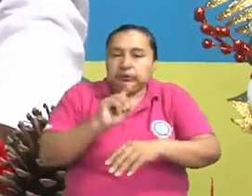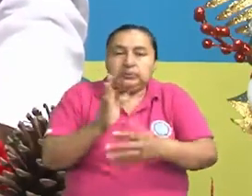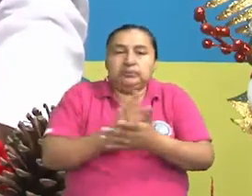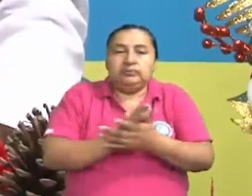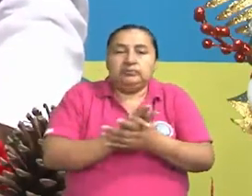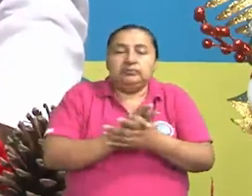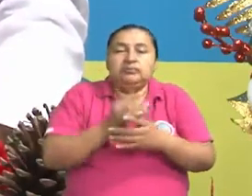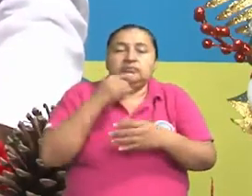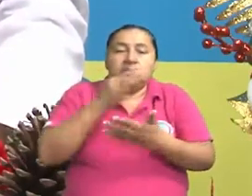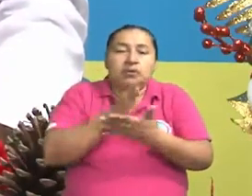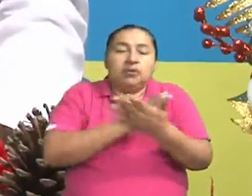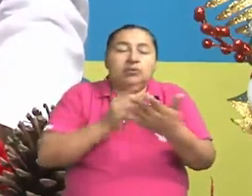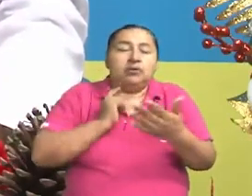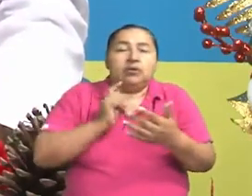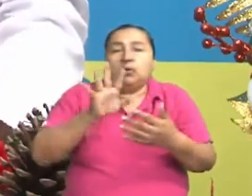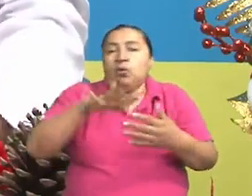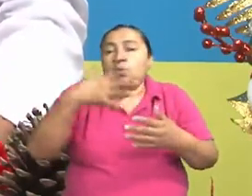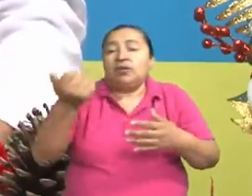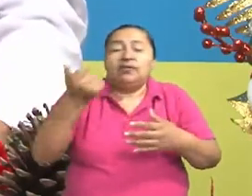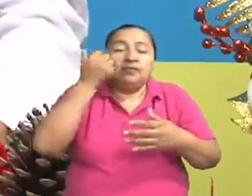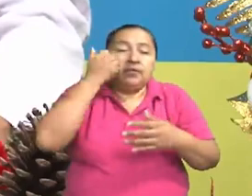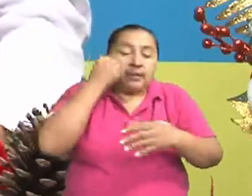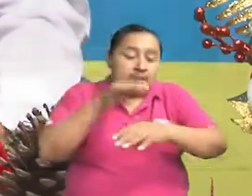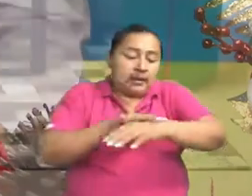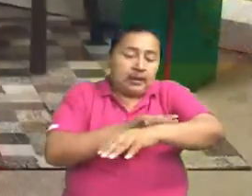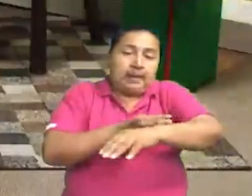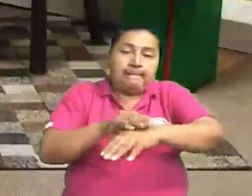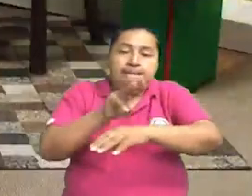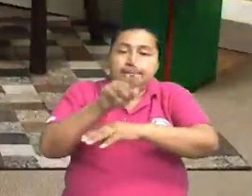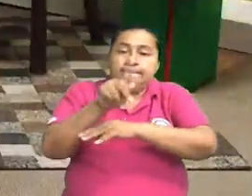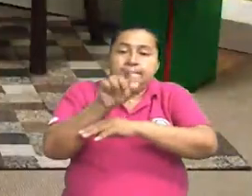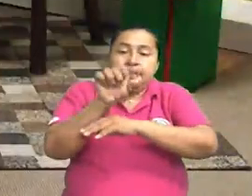palabra, o tengan alguna otra enfermedad. Una enfermedad en la piel